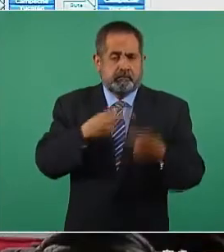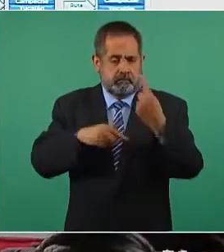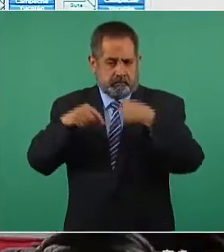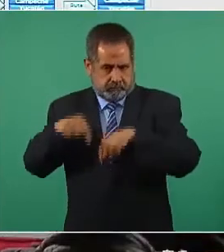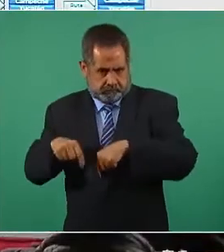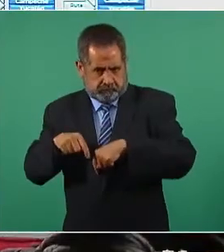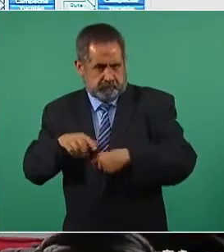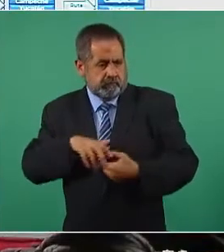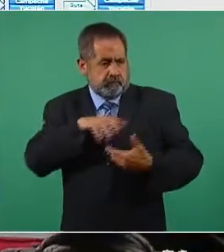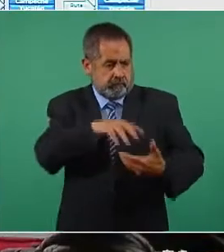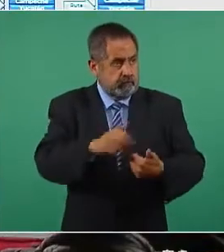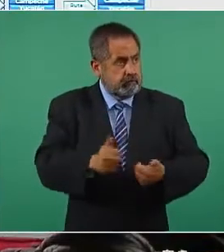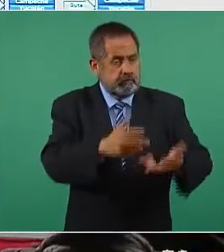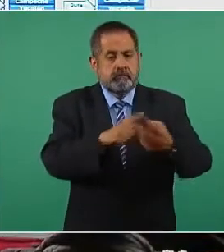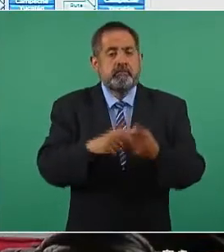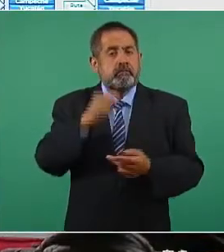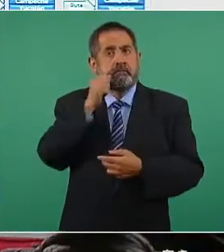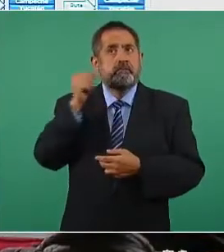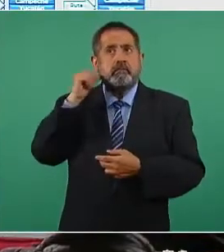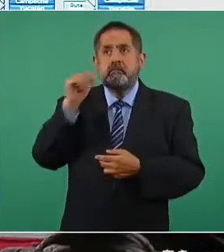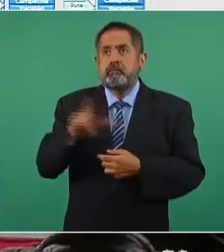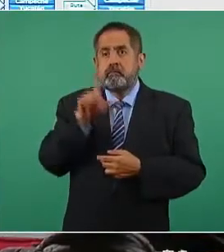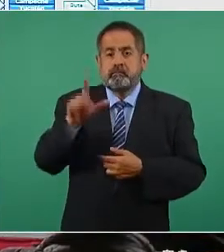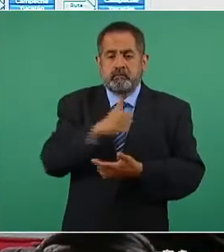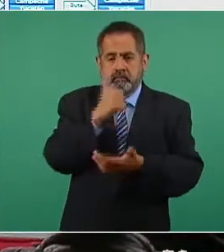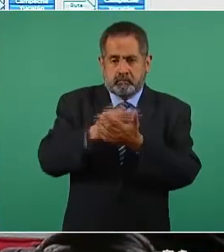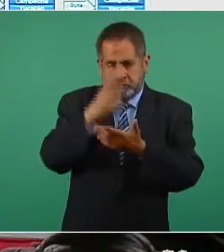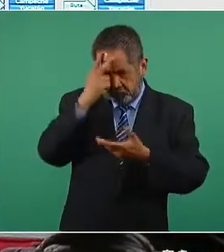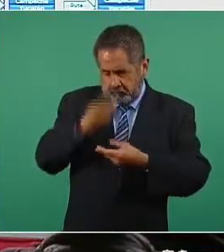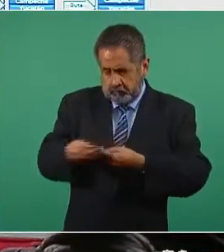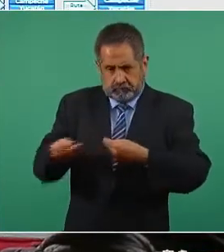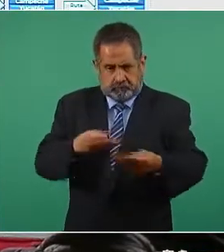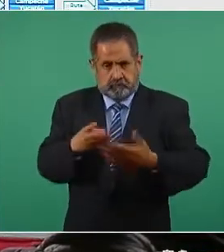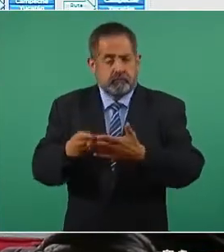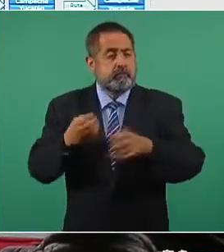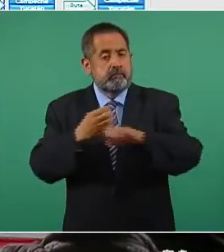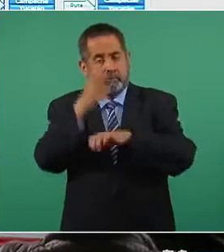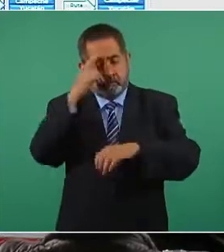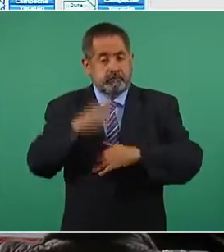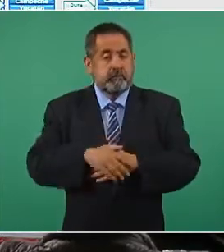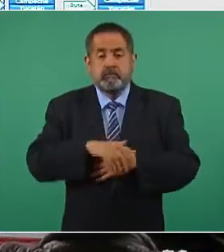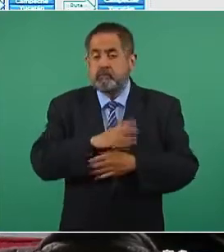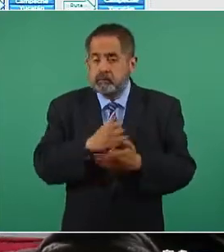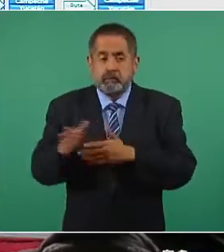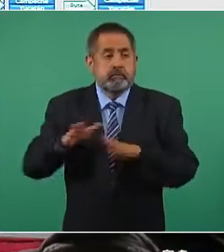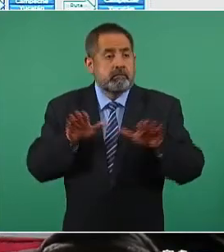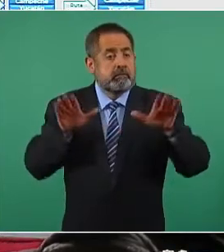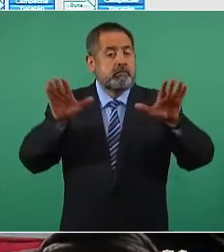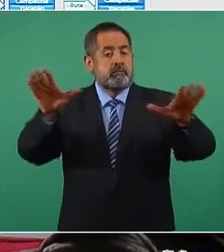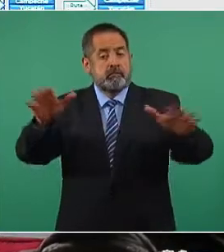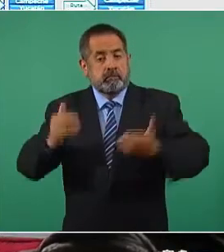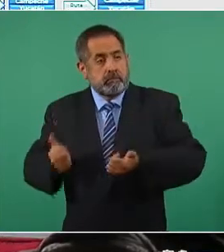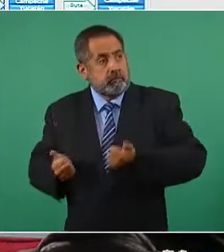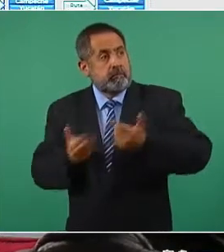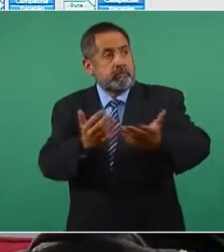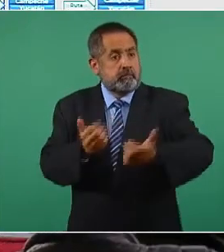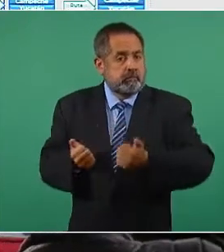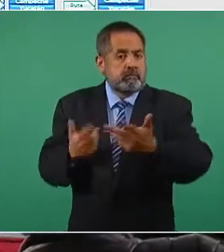y ayer lunes Ciudad de México y Estado de México. Por vía aérea se distribuyeron